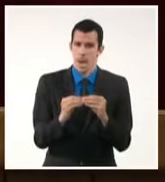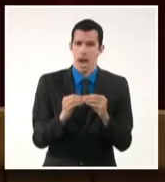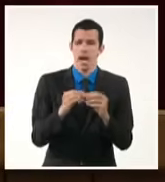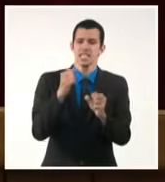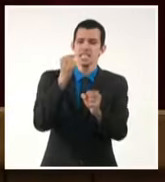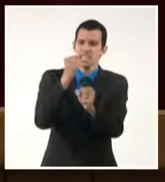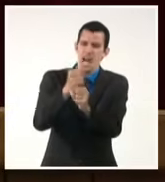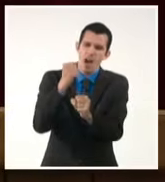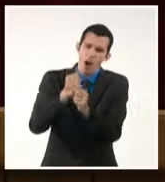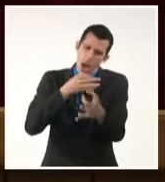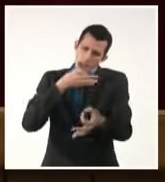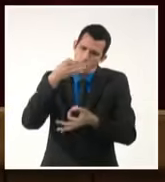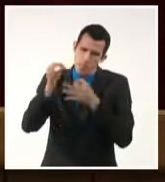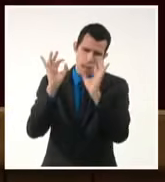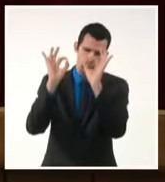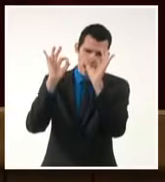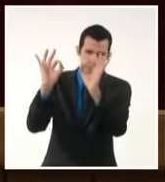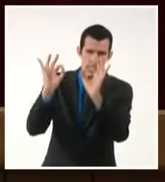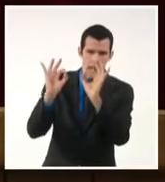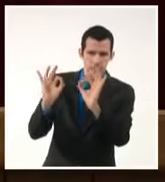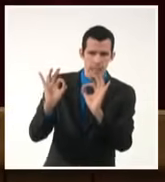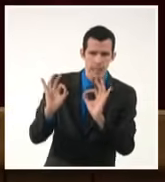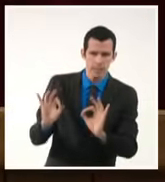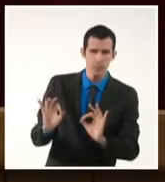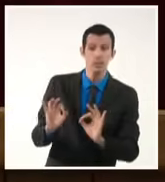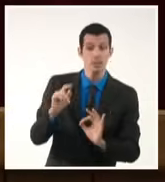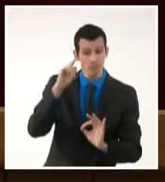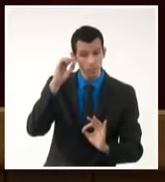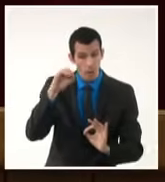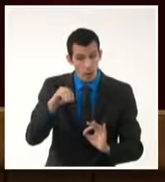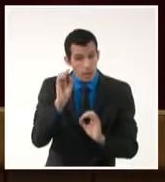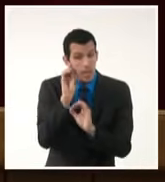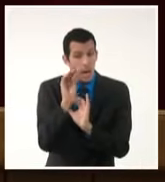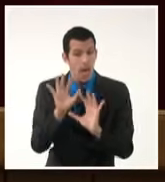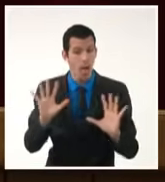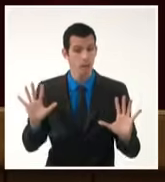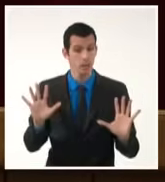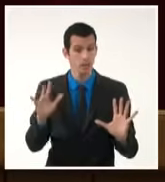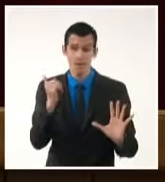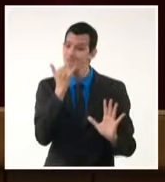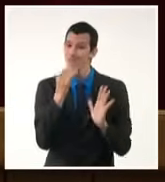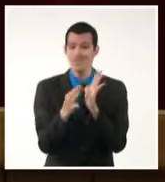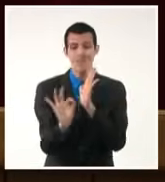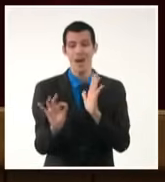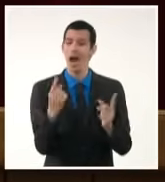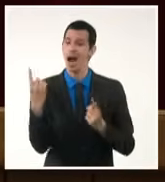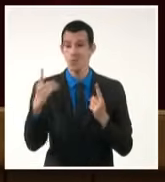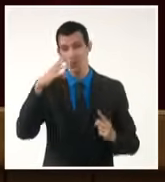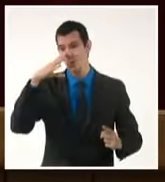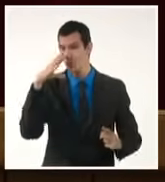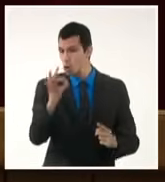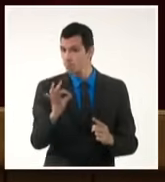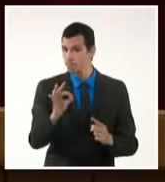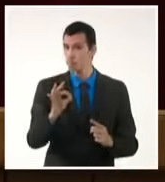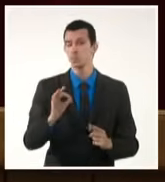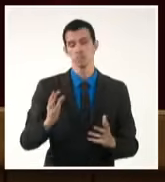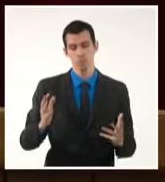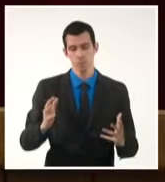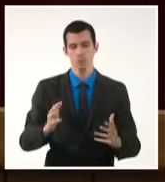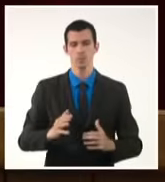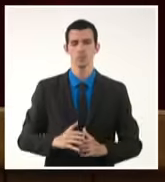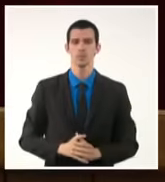una sirva al propósito superior de vencer las dificultades económicas del país. Compañeras y